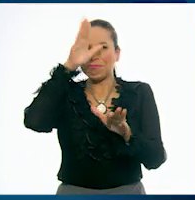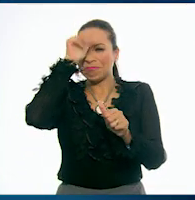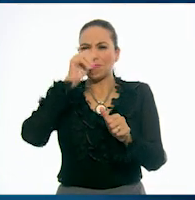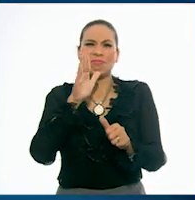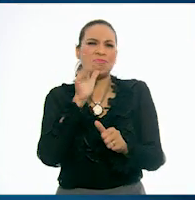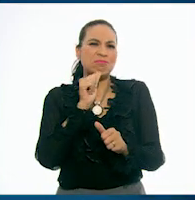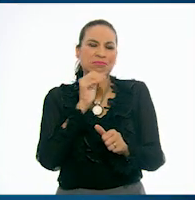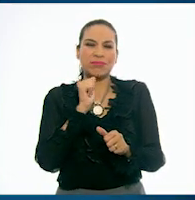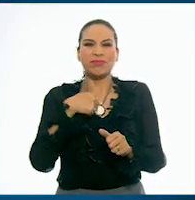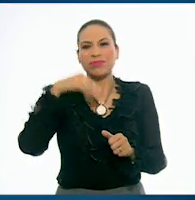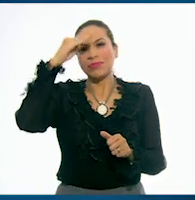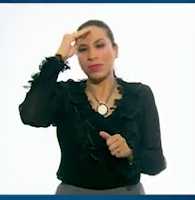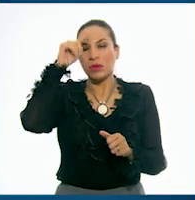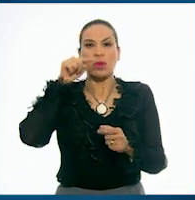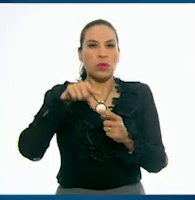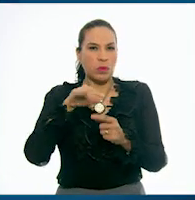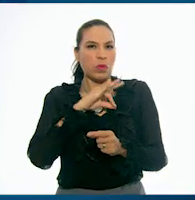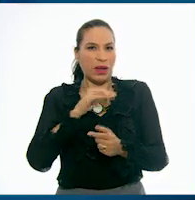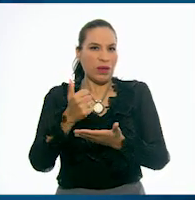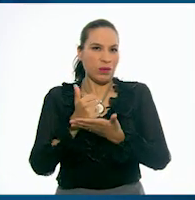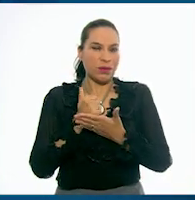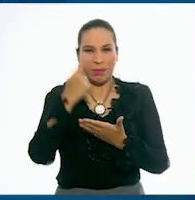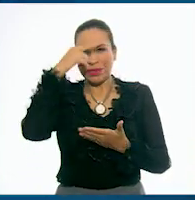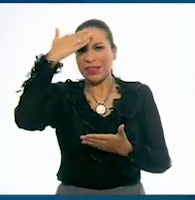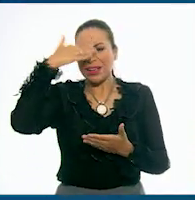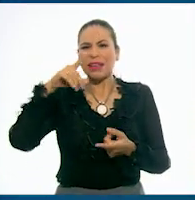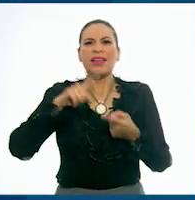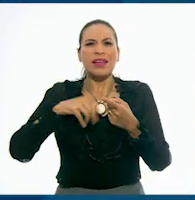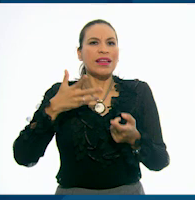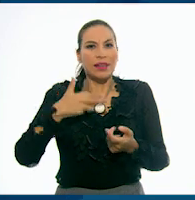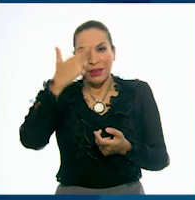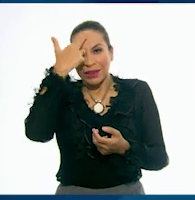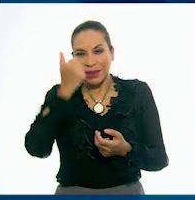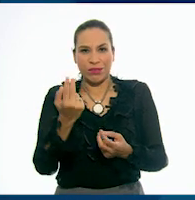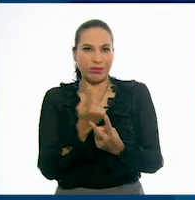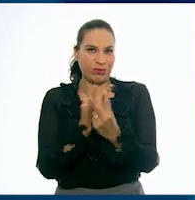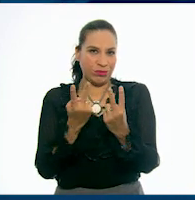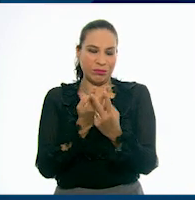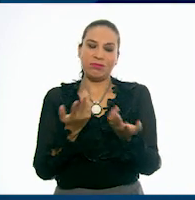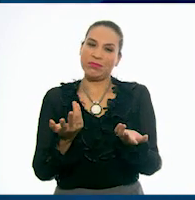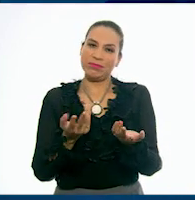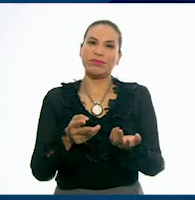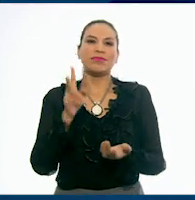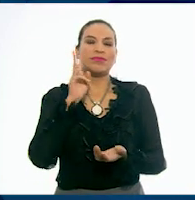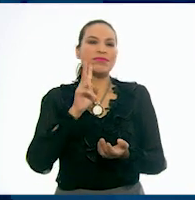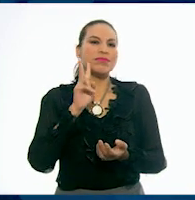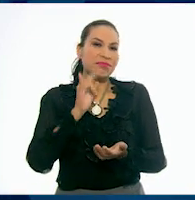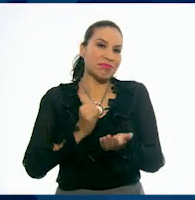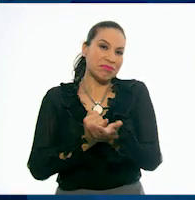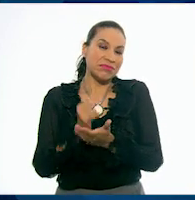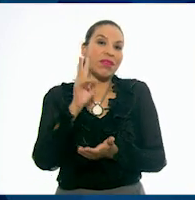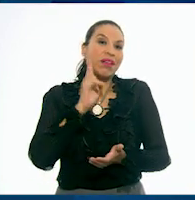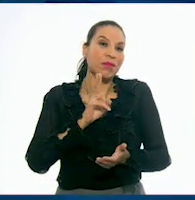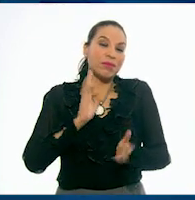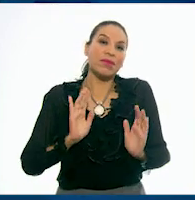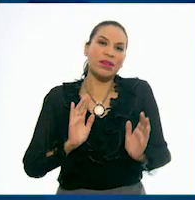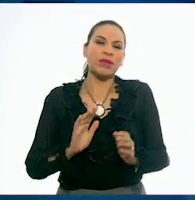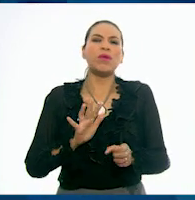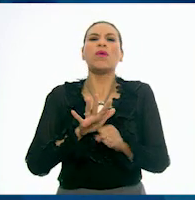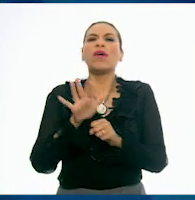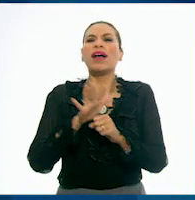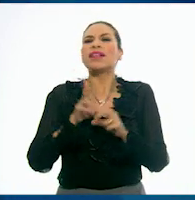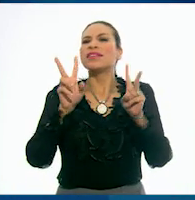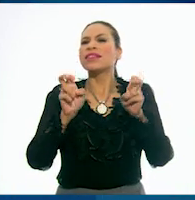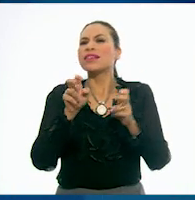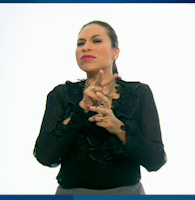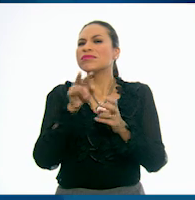poner de acuerdo y pensamos que usted nos podría ayudar para saber quién tiene la razón. Bueno, lo podemos intentar. A ver, ¿cuál es el tema